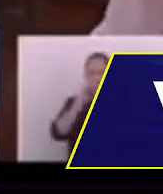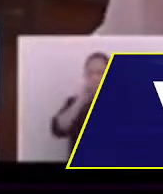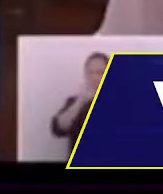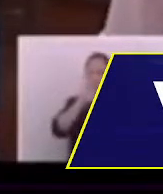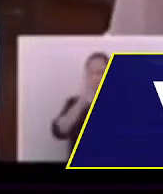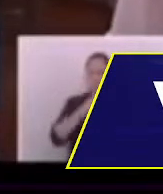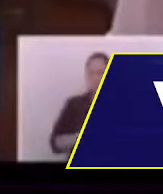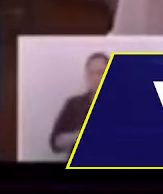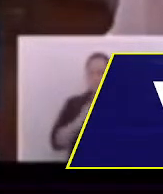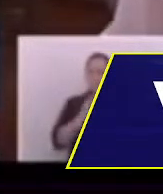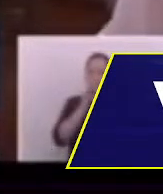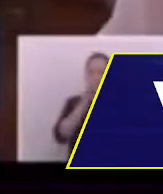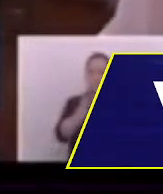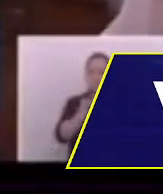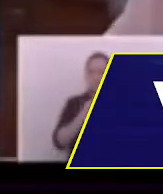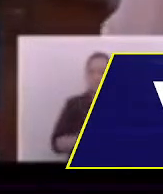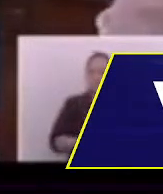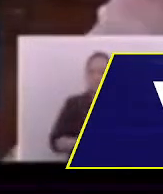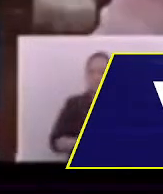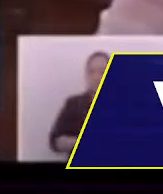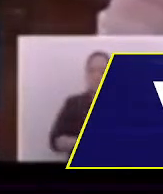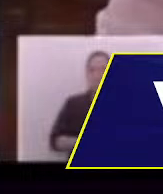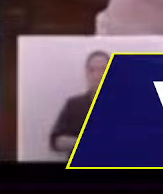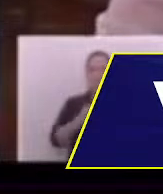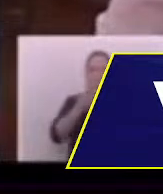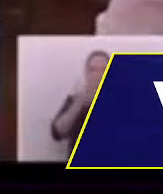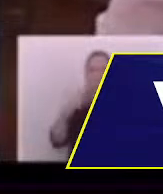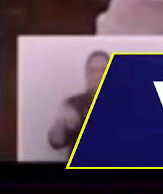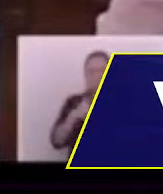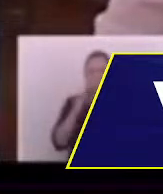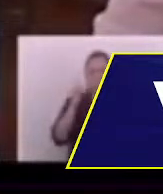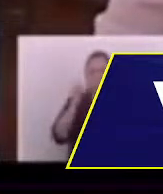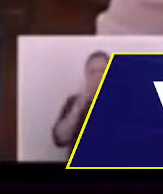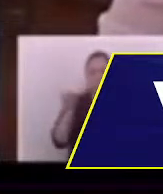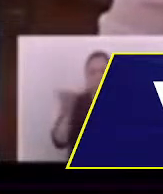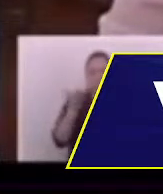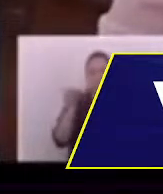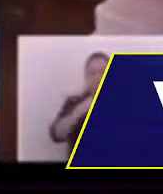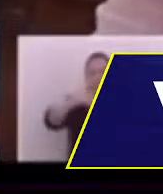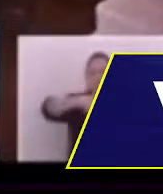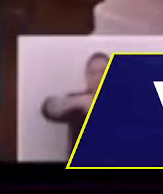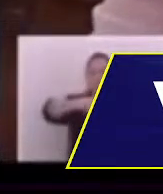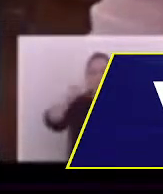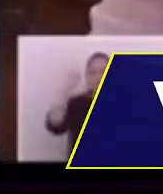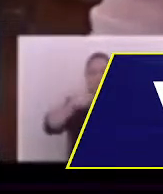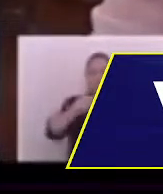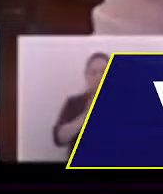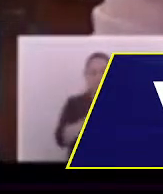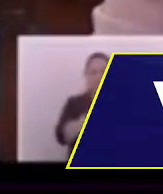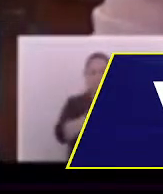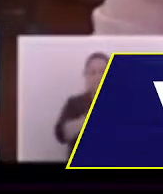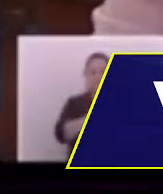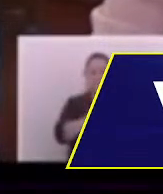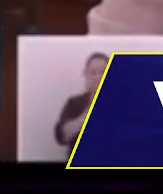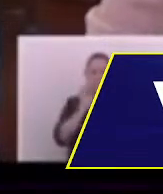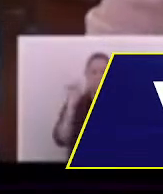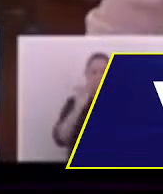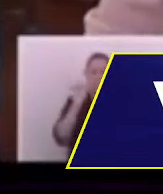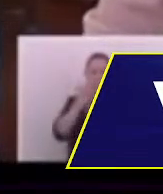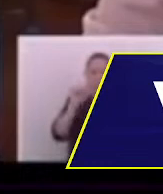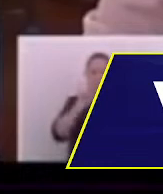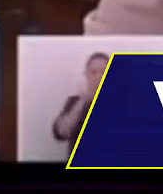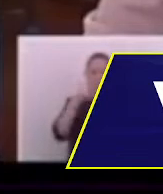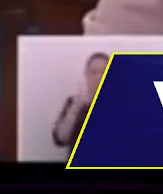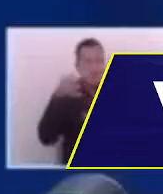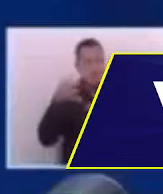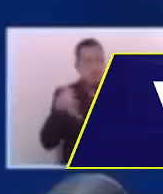final que diga de la siguiente manera la emisión de activos digitales realizadas por el estado deberá solicitar autorización a la